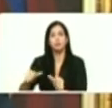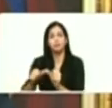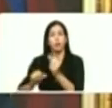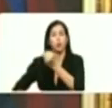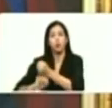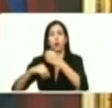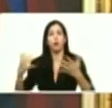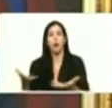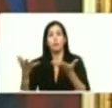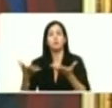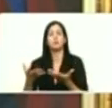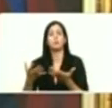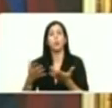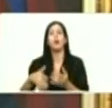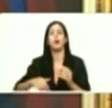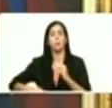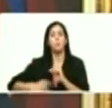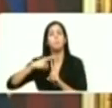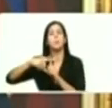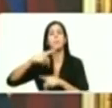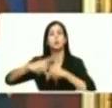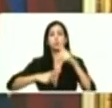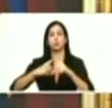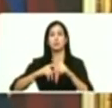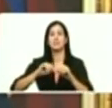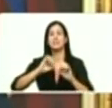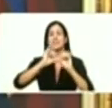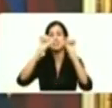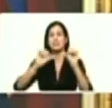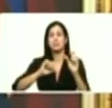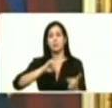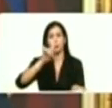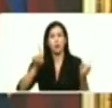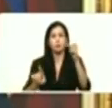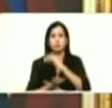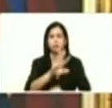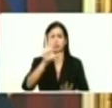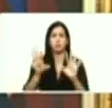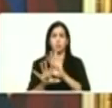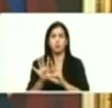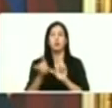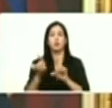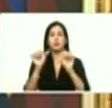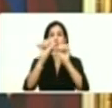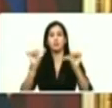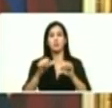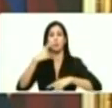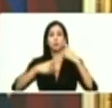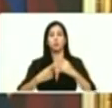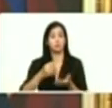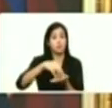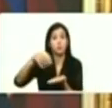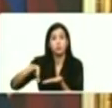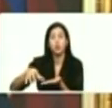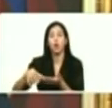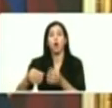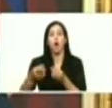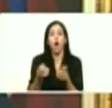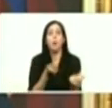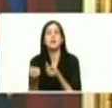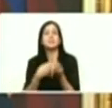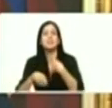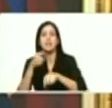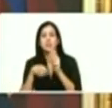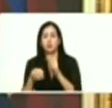un nuevo sistema el gran motor para un nuevo sistema de producción distribución comercialización y de precios